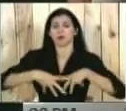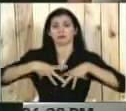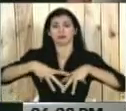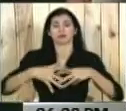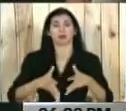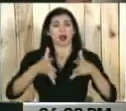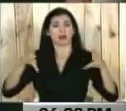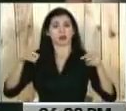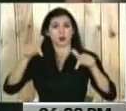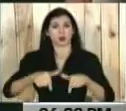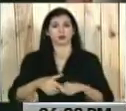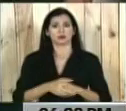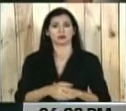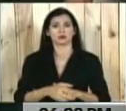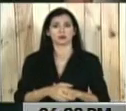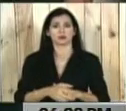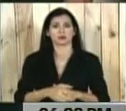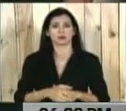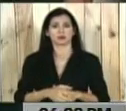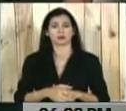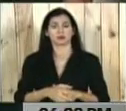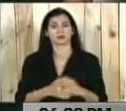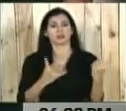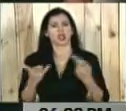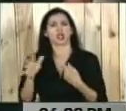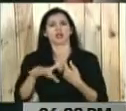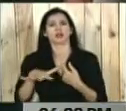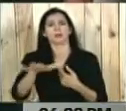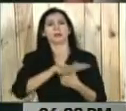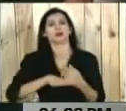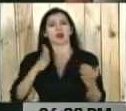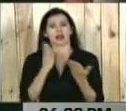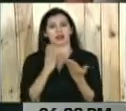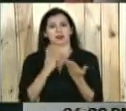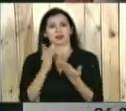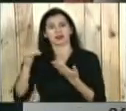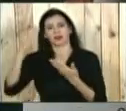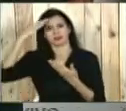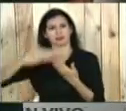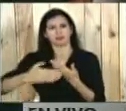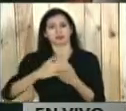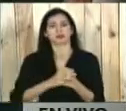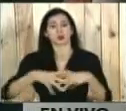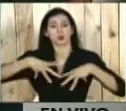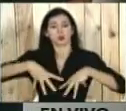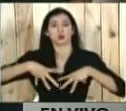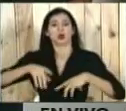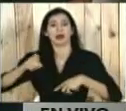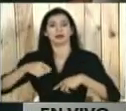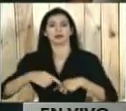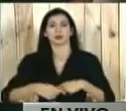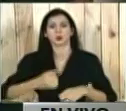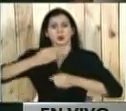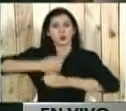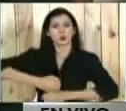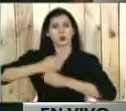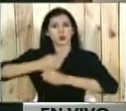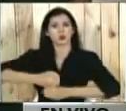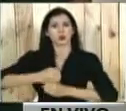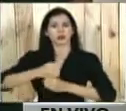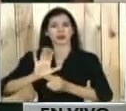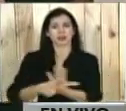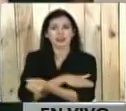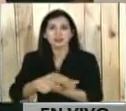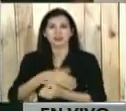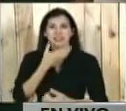movilización. Están invitados. En el patio de las academias hay una gran movilización porque hay un gaitazo. En la